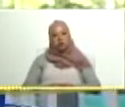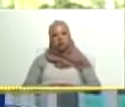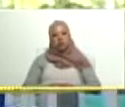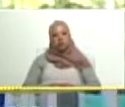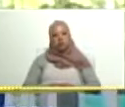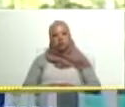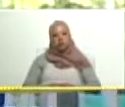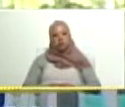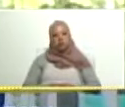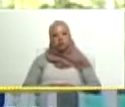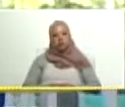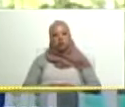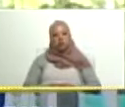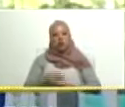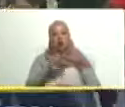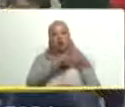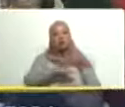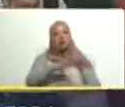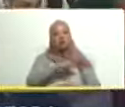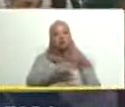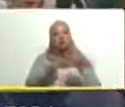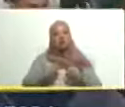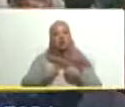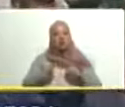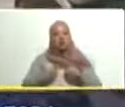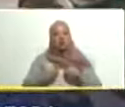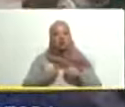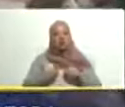Arriba las misiones y grandes misiones.